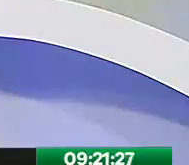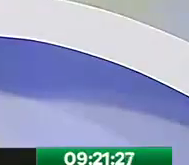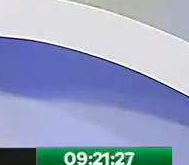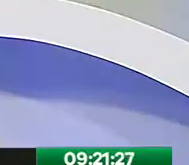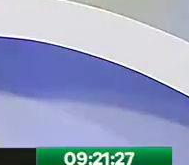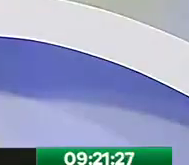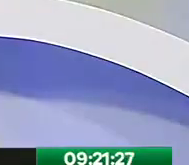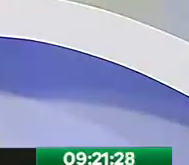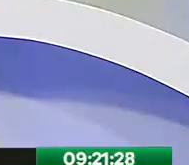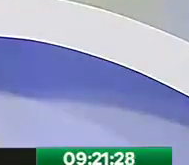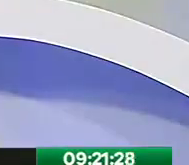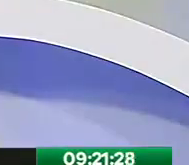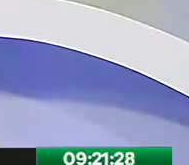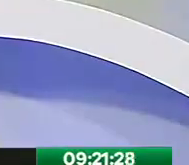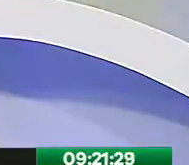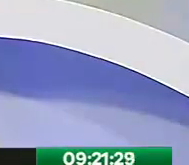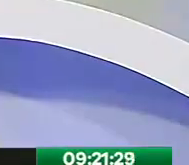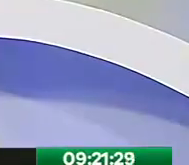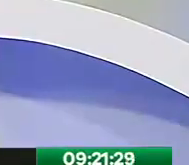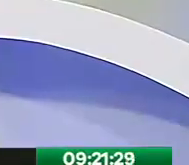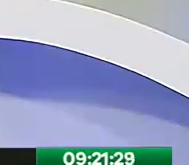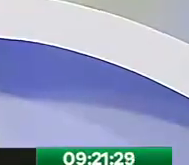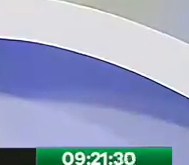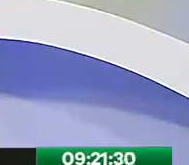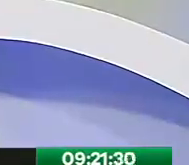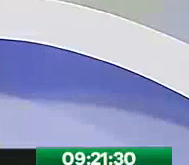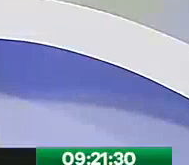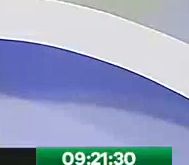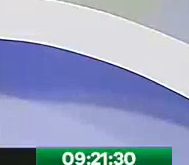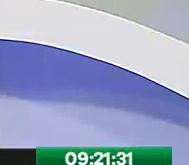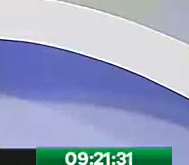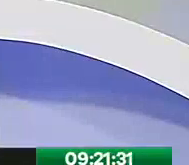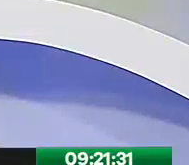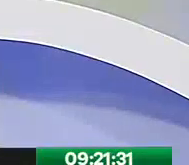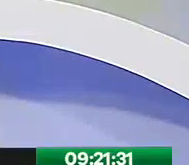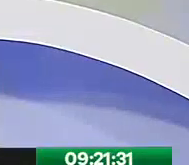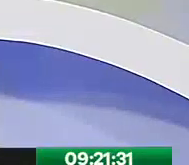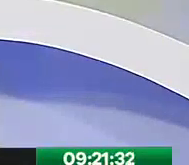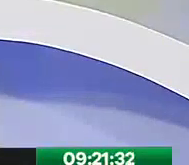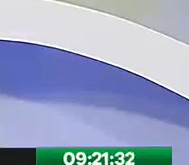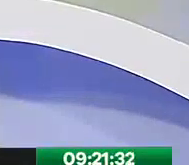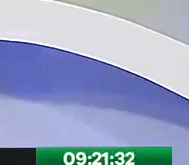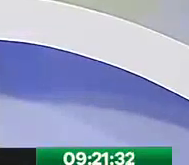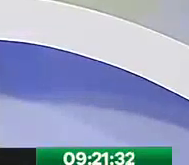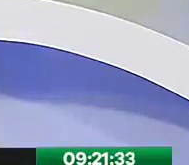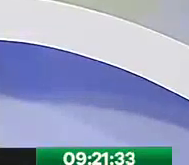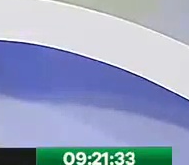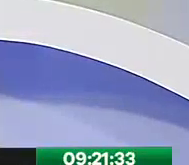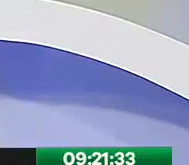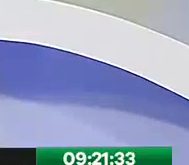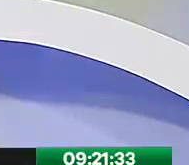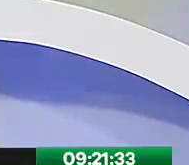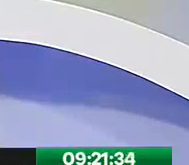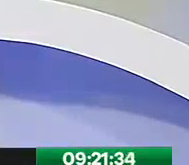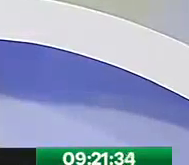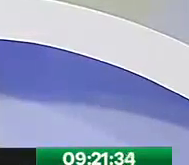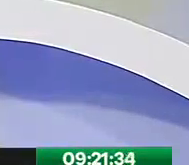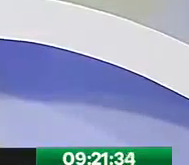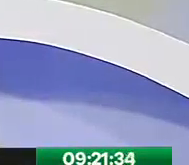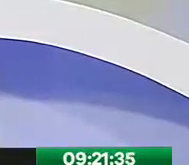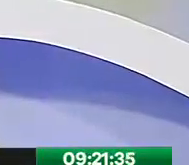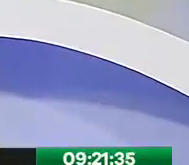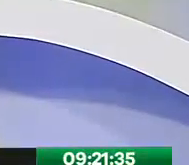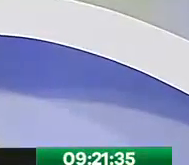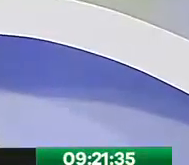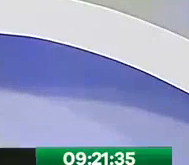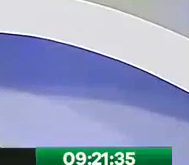098-77-03961. Sea usted mismo el reportero, está viendo el problema, pues repórtelo, haga su reportaje con la cámara. De la dirección. Va